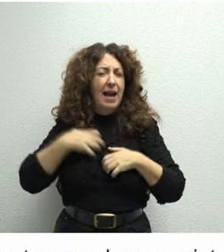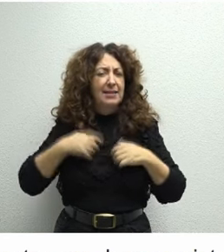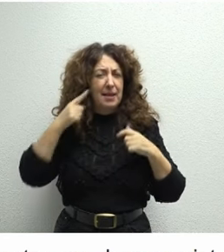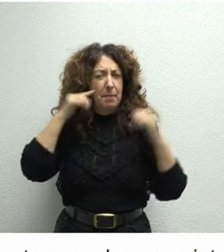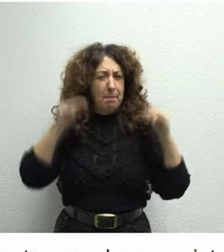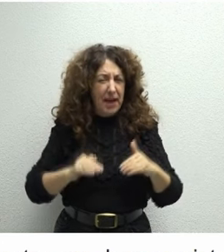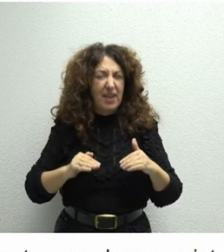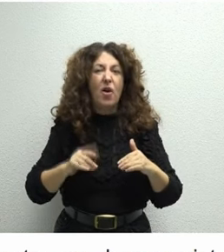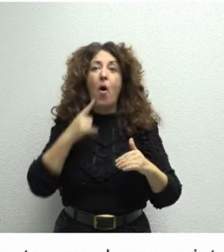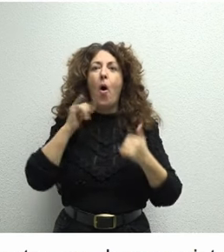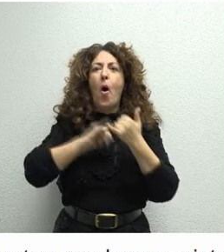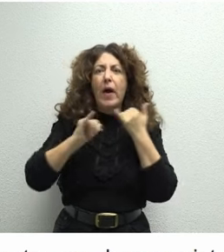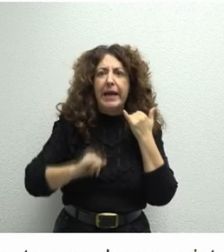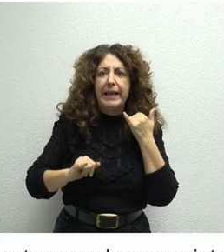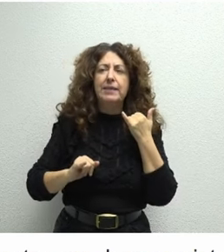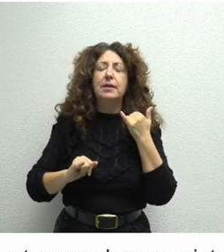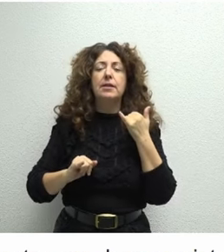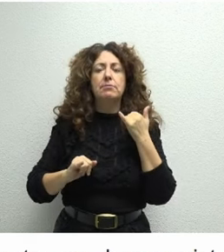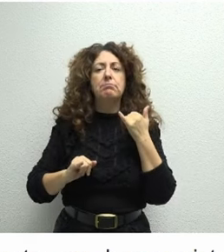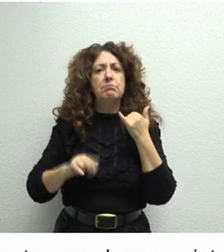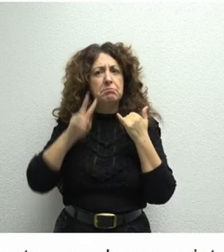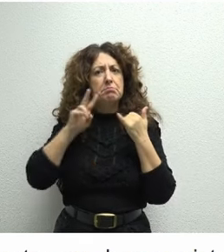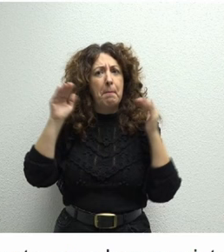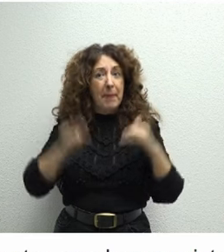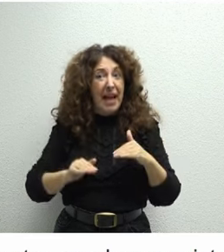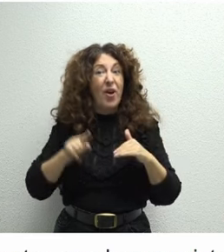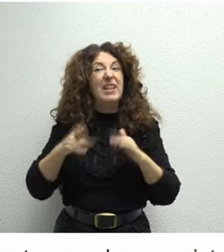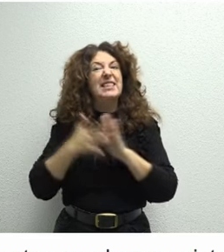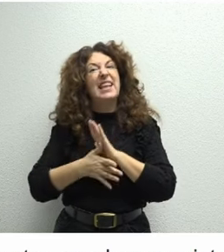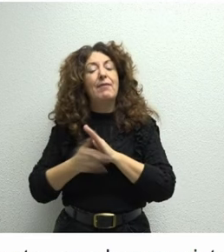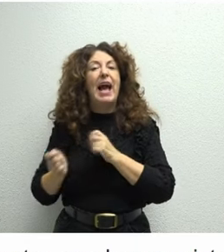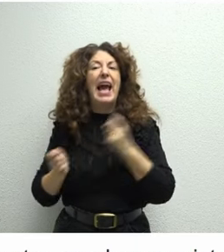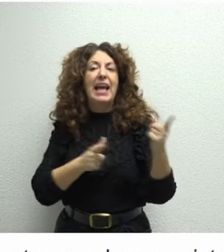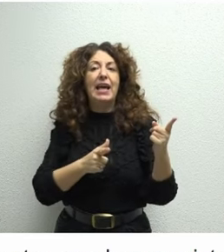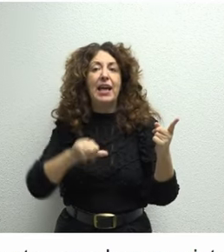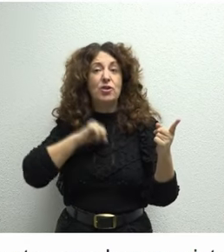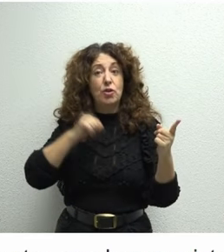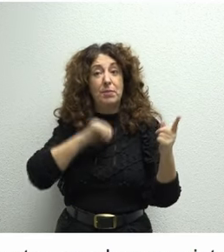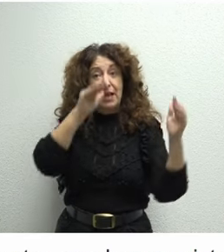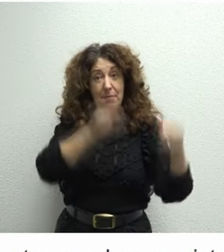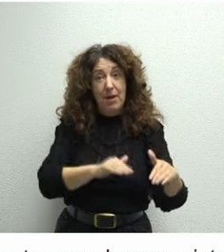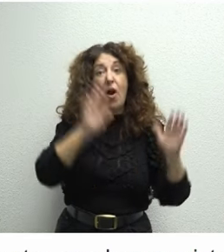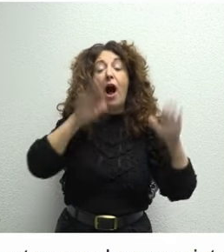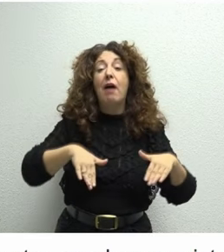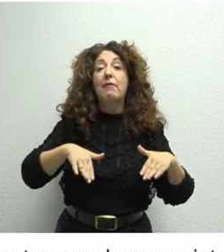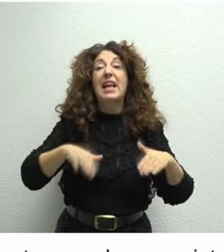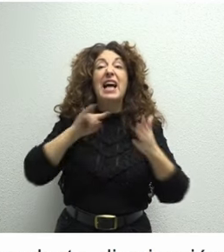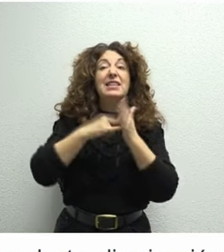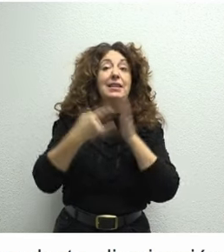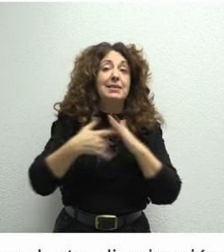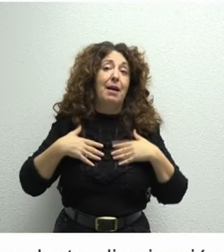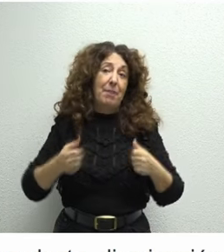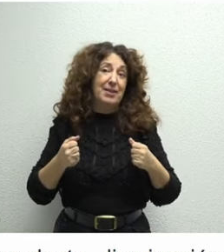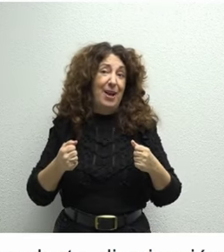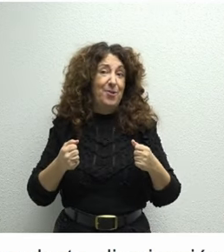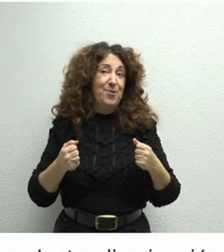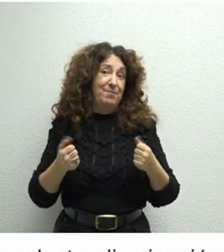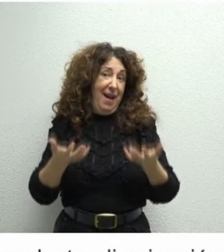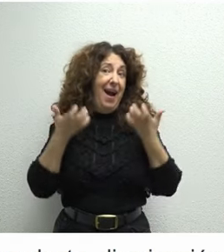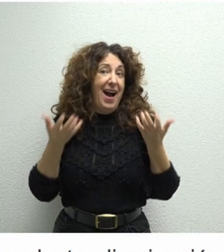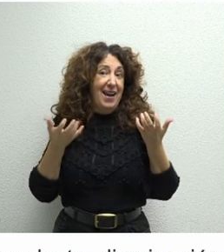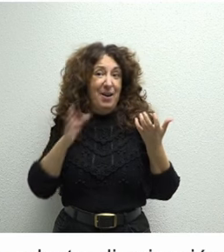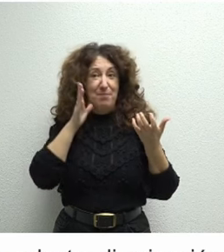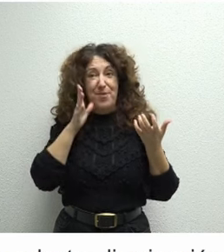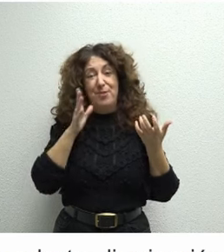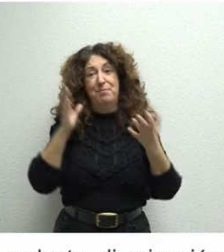crisis agudas con lo cual se reducen los ingresos hospitalarios y baja una carga del sistema de salud Eso impacta directamente en la